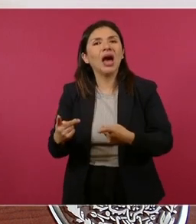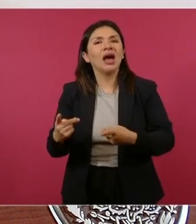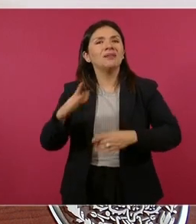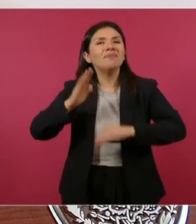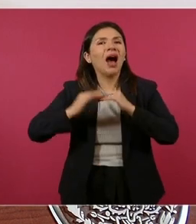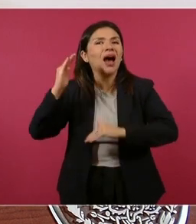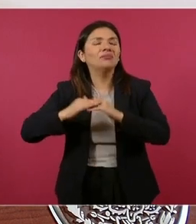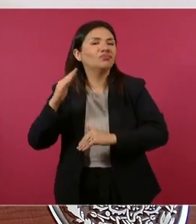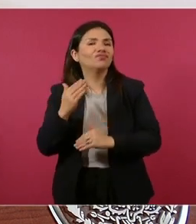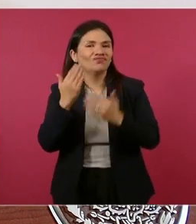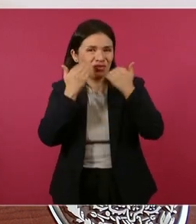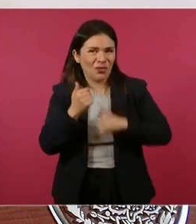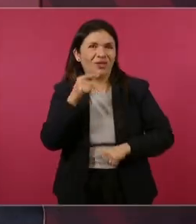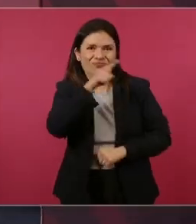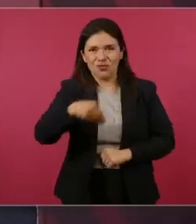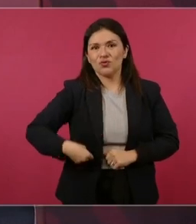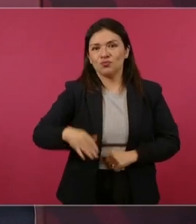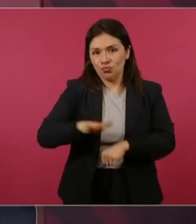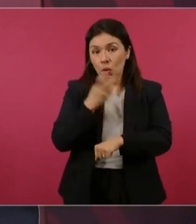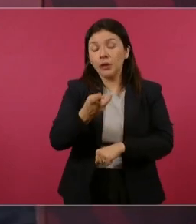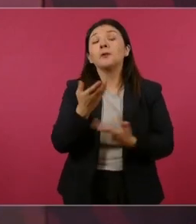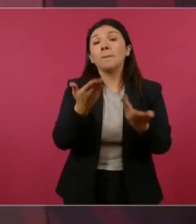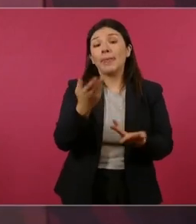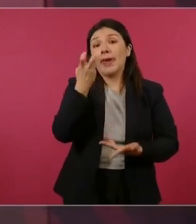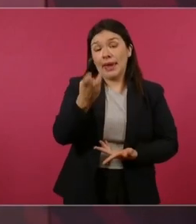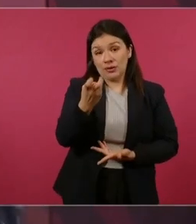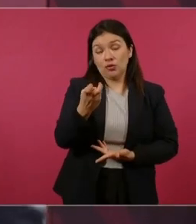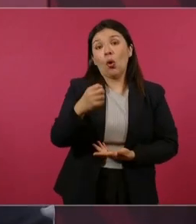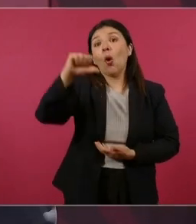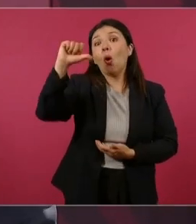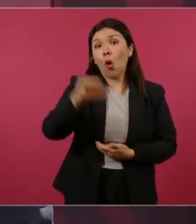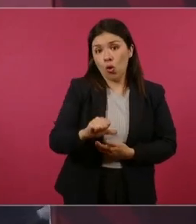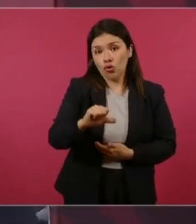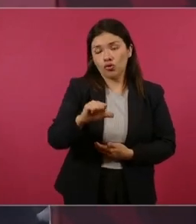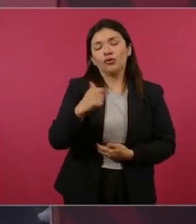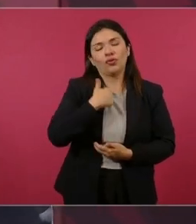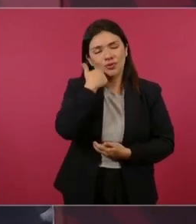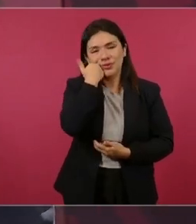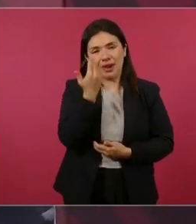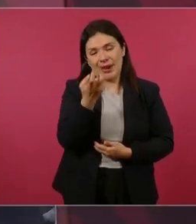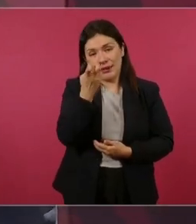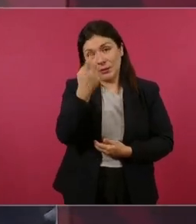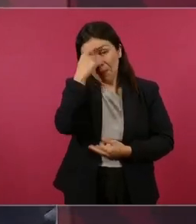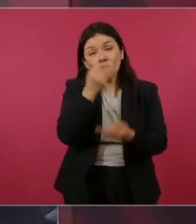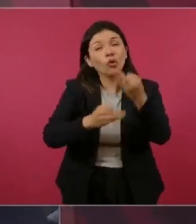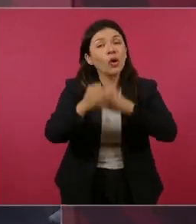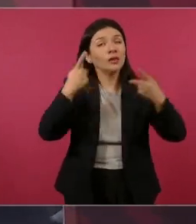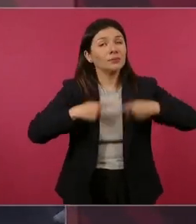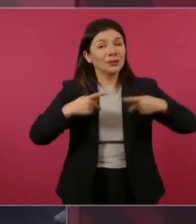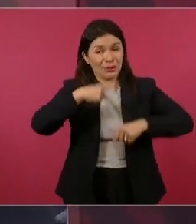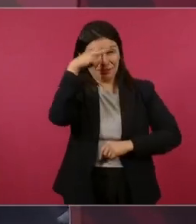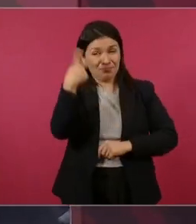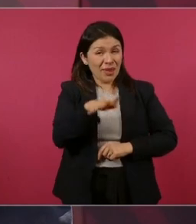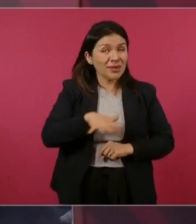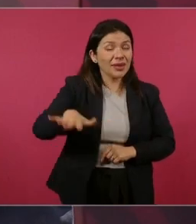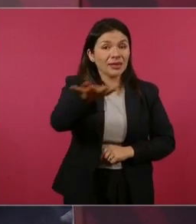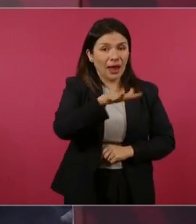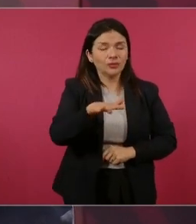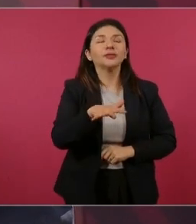Me gustaría hoy, precisamente, para todos los mexicanos, que